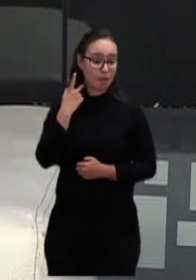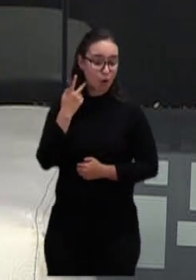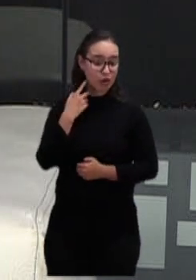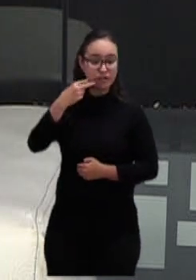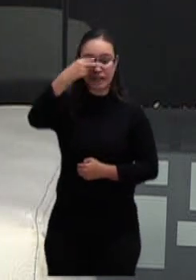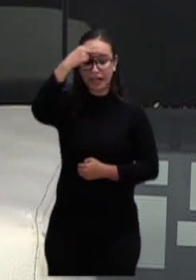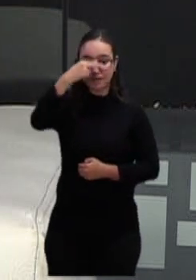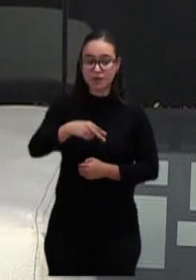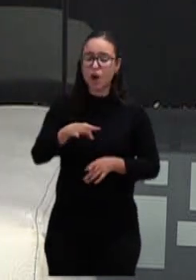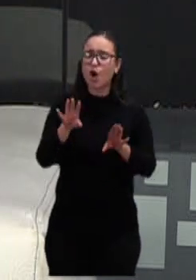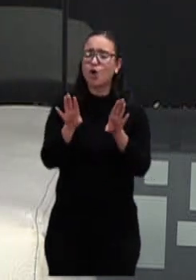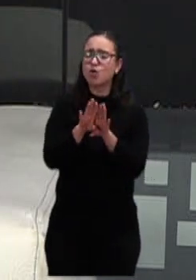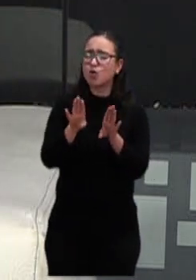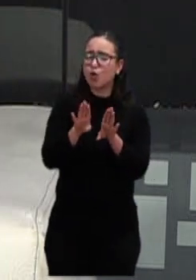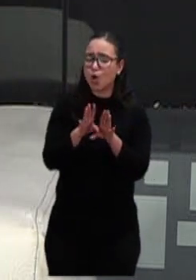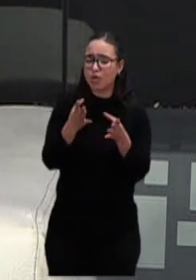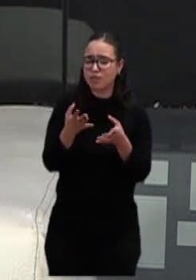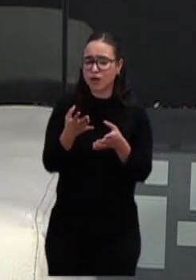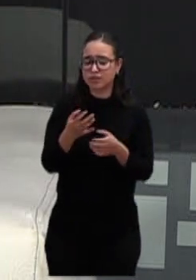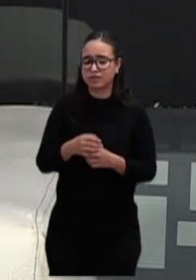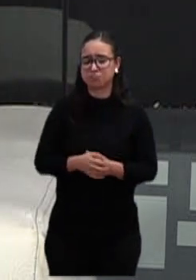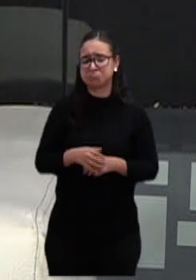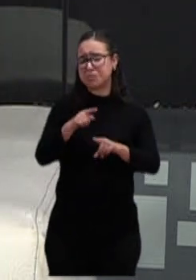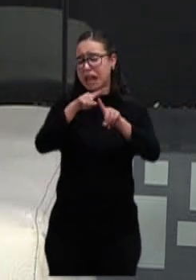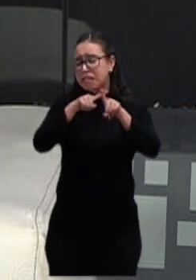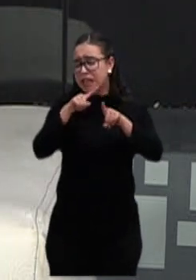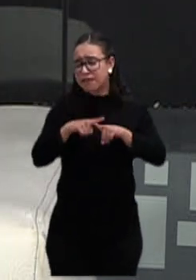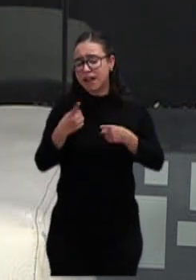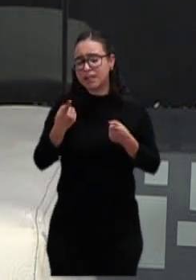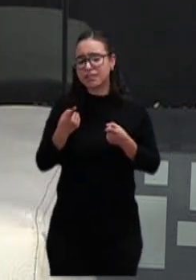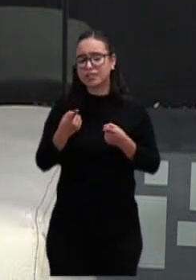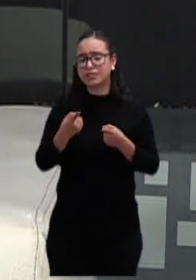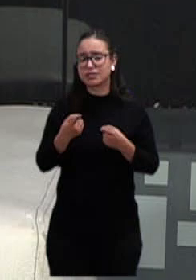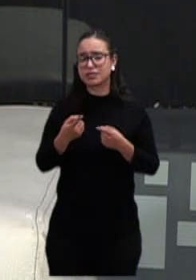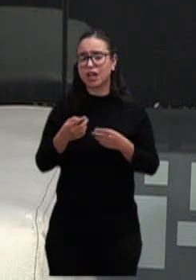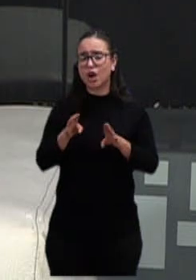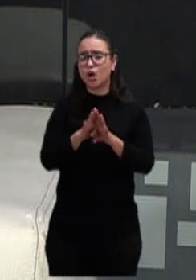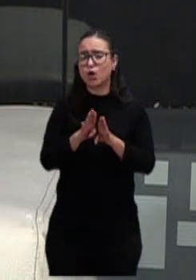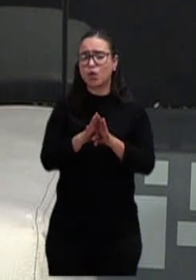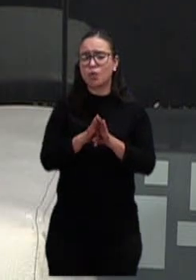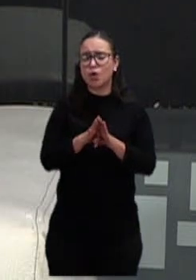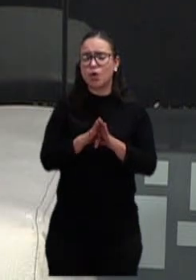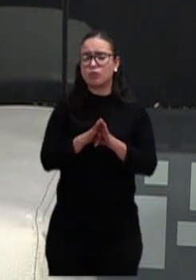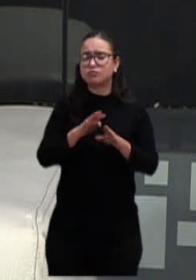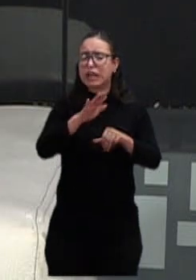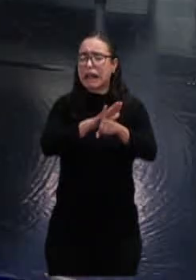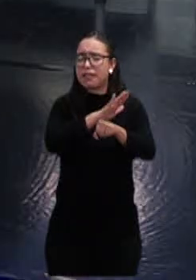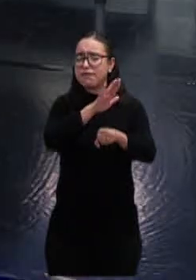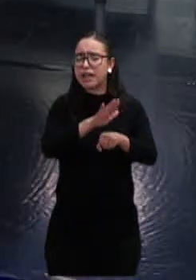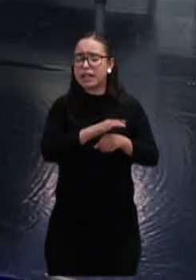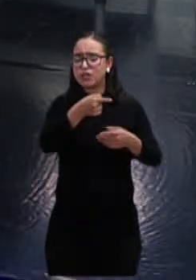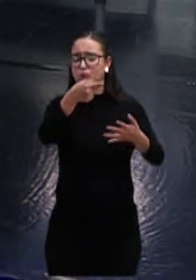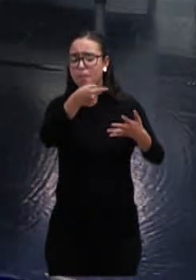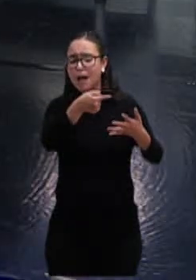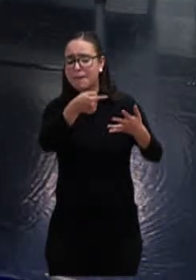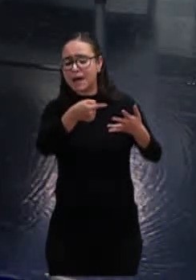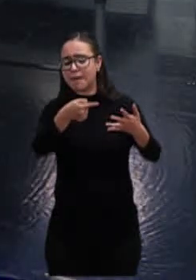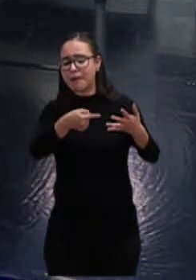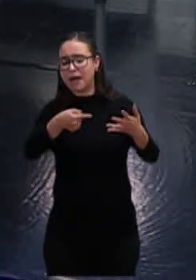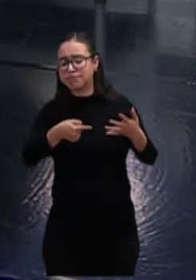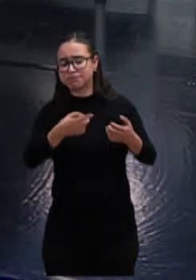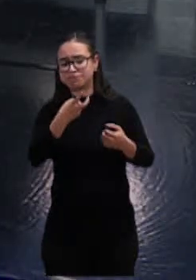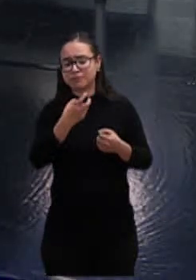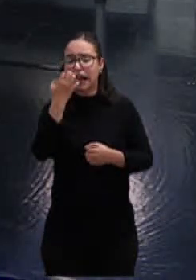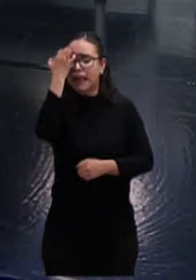nuestro sistema democrático hay diferentes elementos para calificar entonces se hacen las